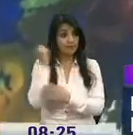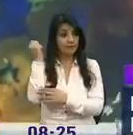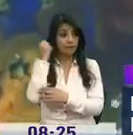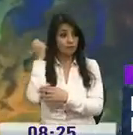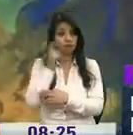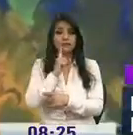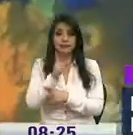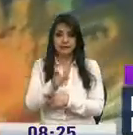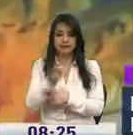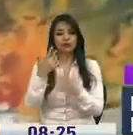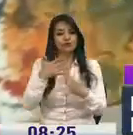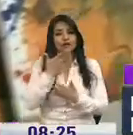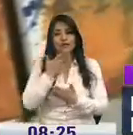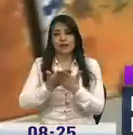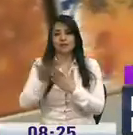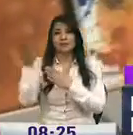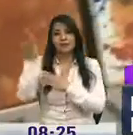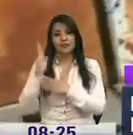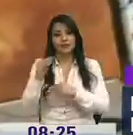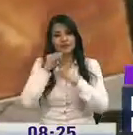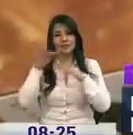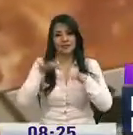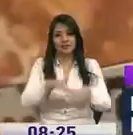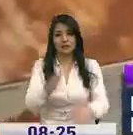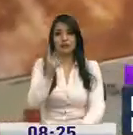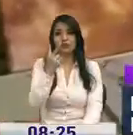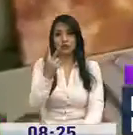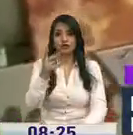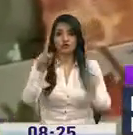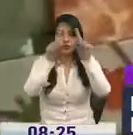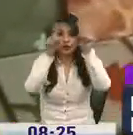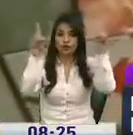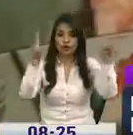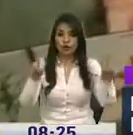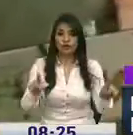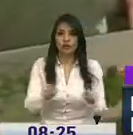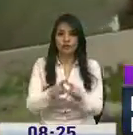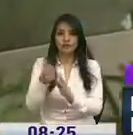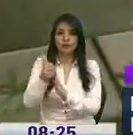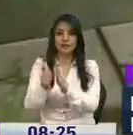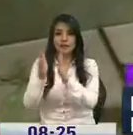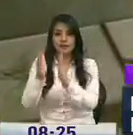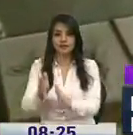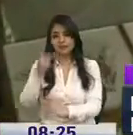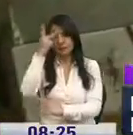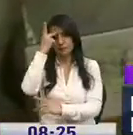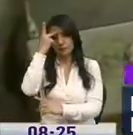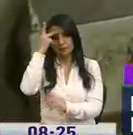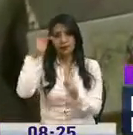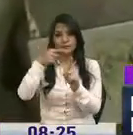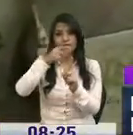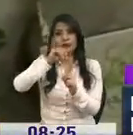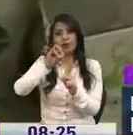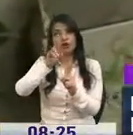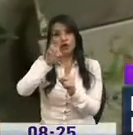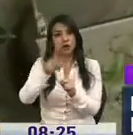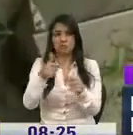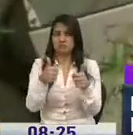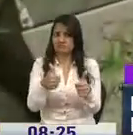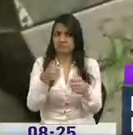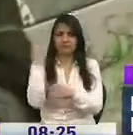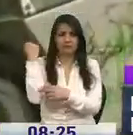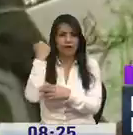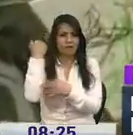Tenemos la bendición de haber recibido la donación de 2 obras de arte de un artista peruano, Jorge Arce, muy reconocido también, con